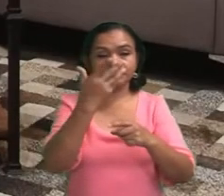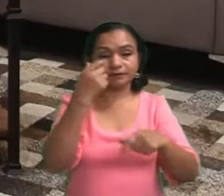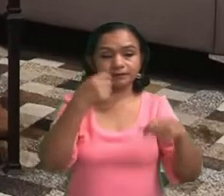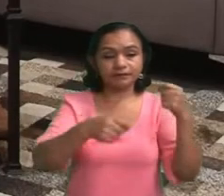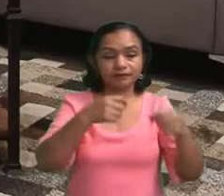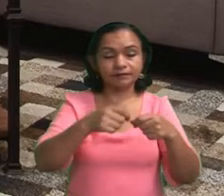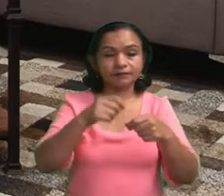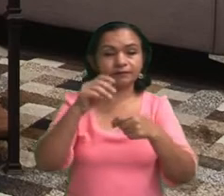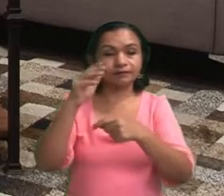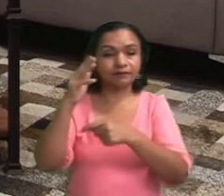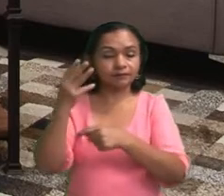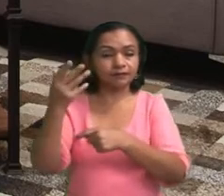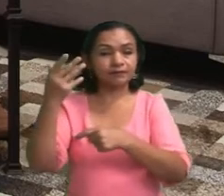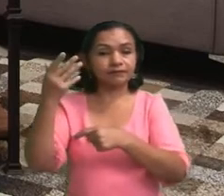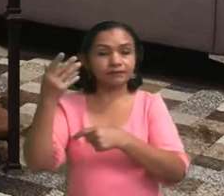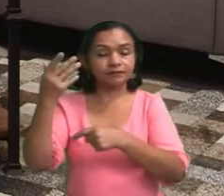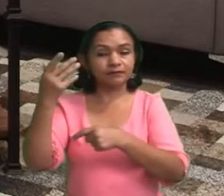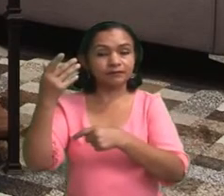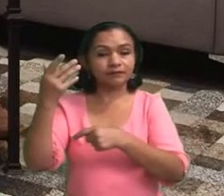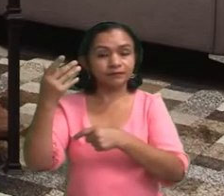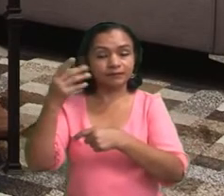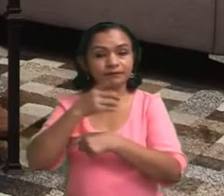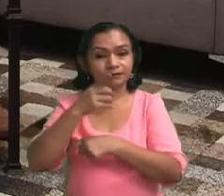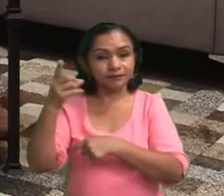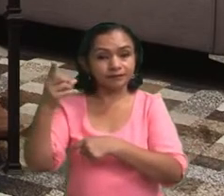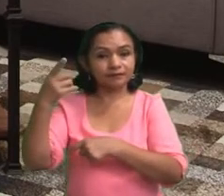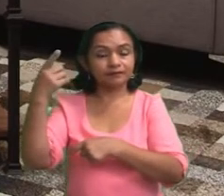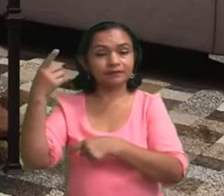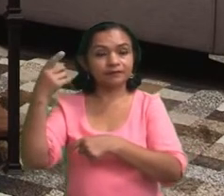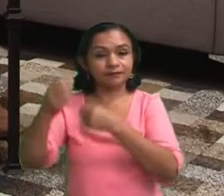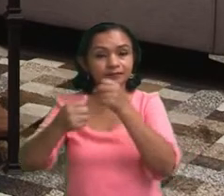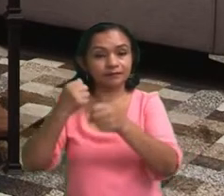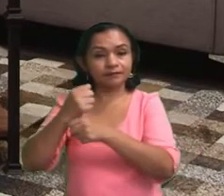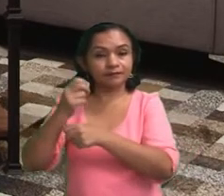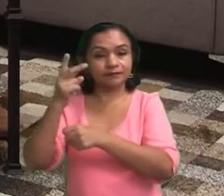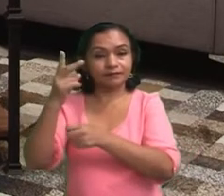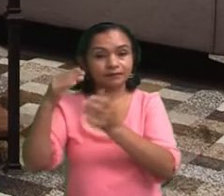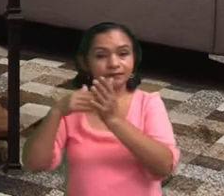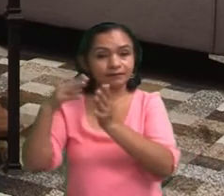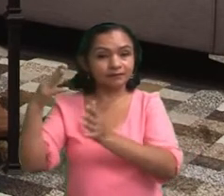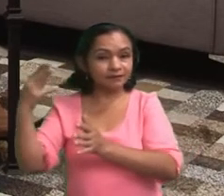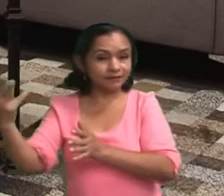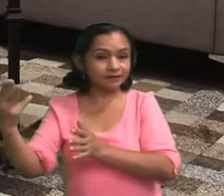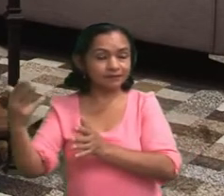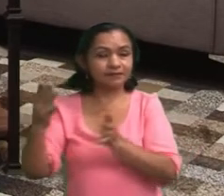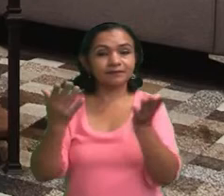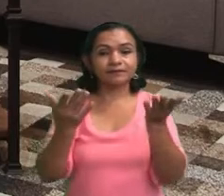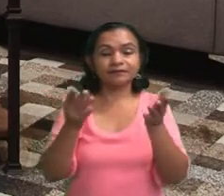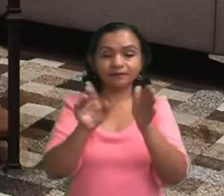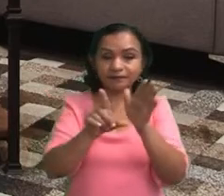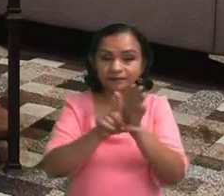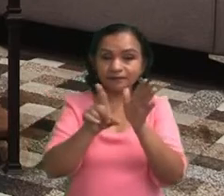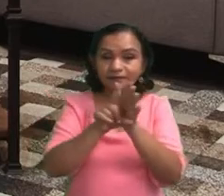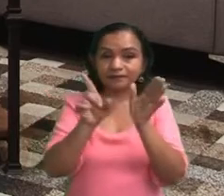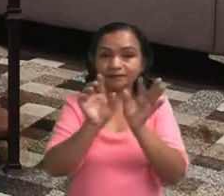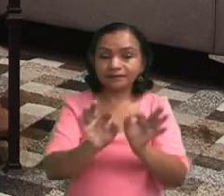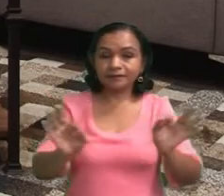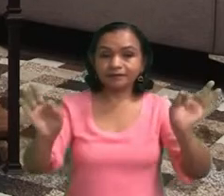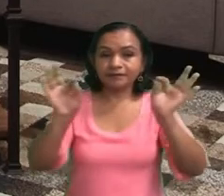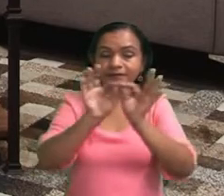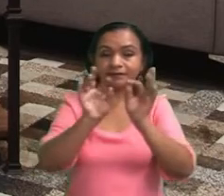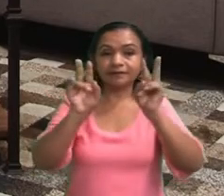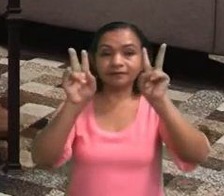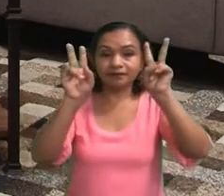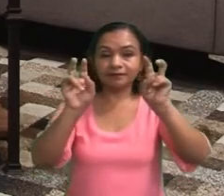del 2009. Entonces, esa es la ley, diría yo, más importante en el tema de seguridad y soberanía alimentaria.